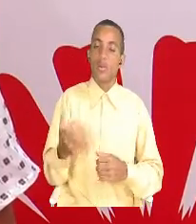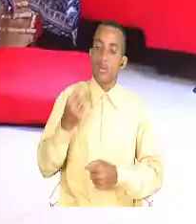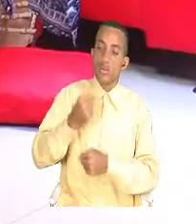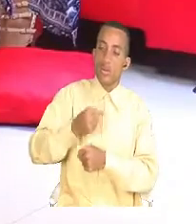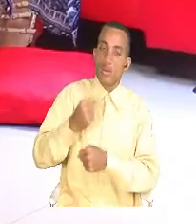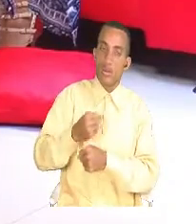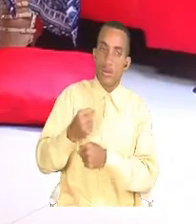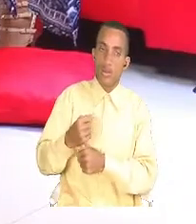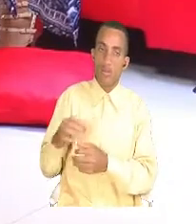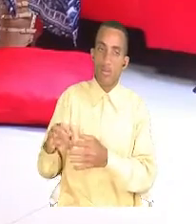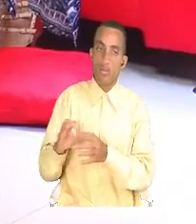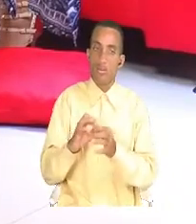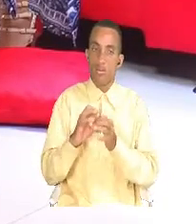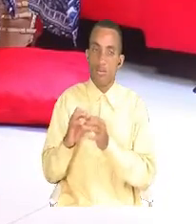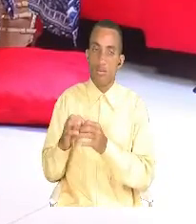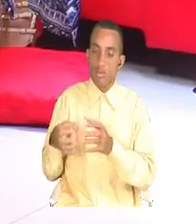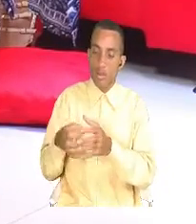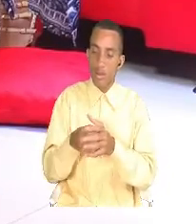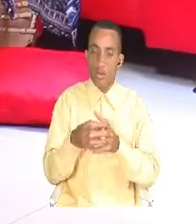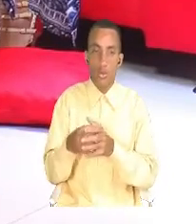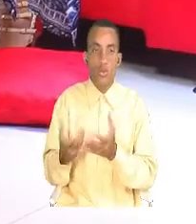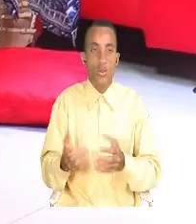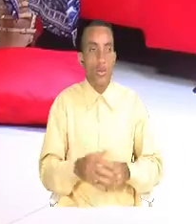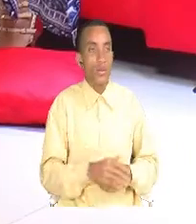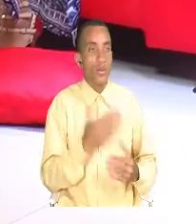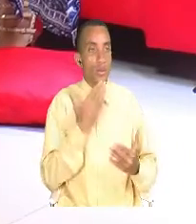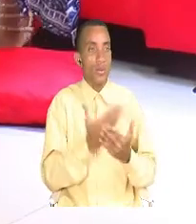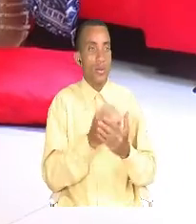equipo? Bueno, buenos días a todos.